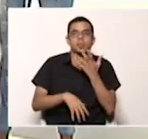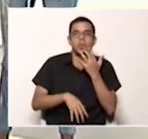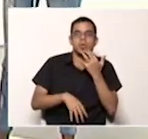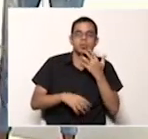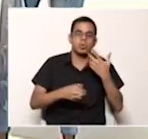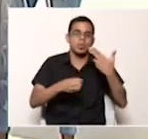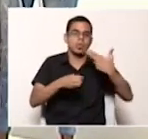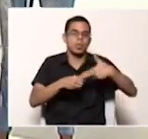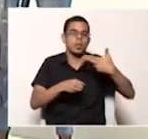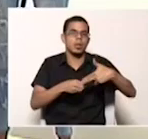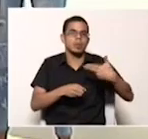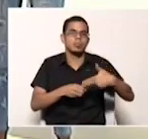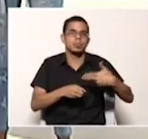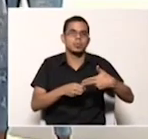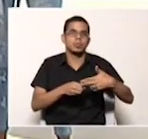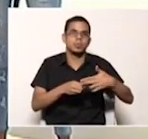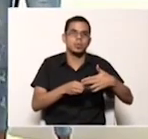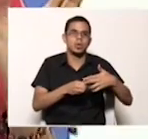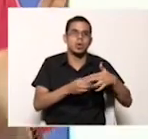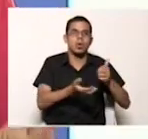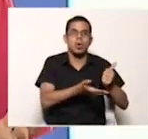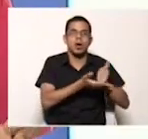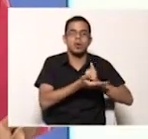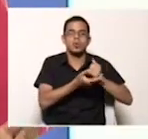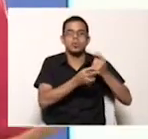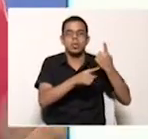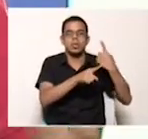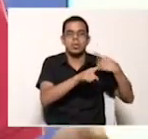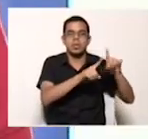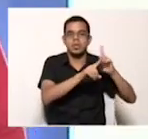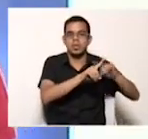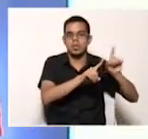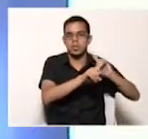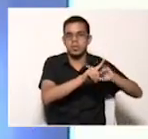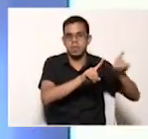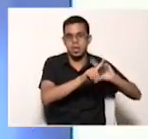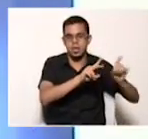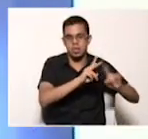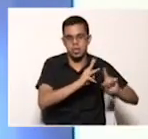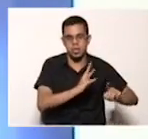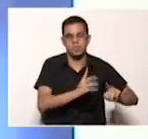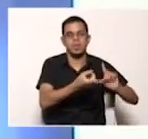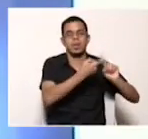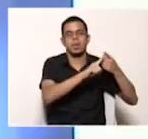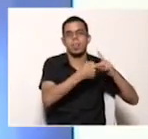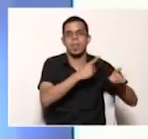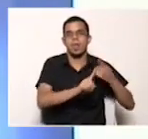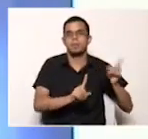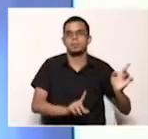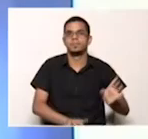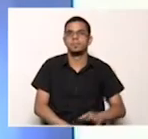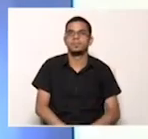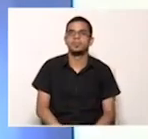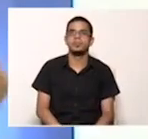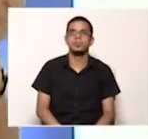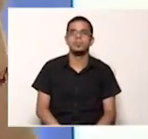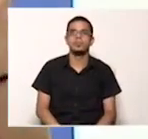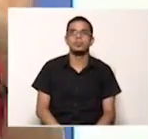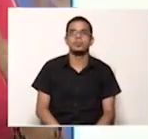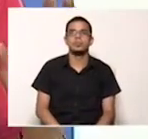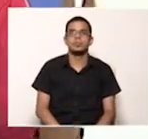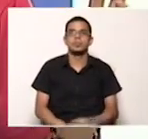de diferentes materiales. Ahora, para quinto año vamos a hablar un poco acerca de todos esos